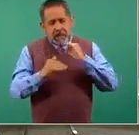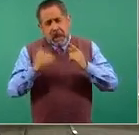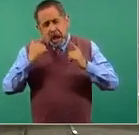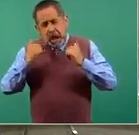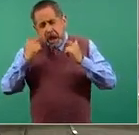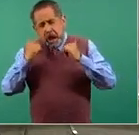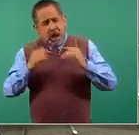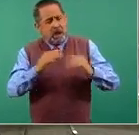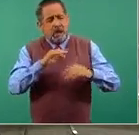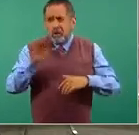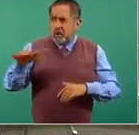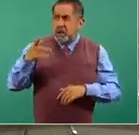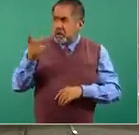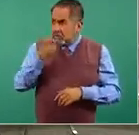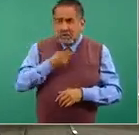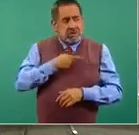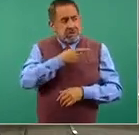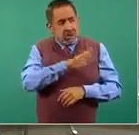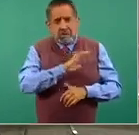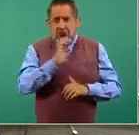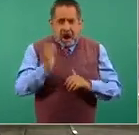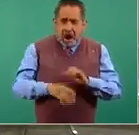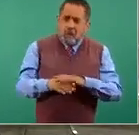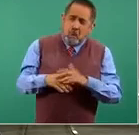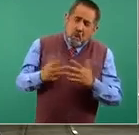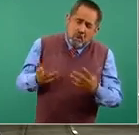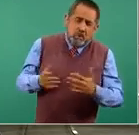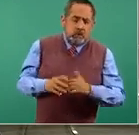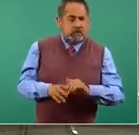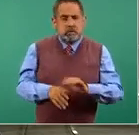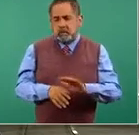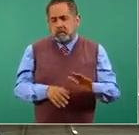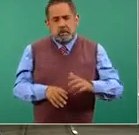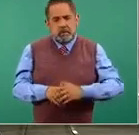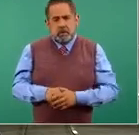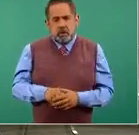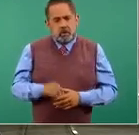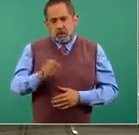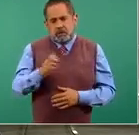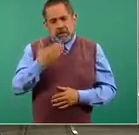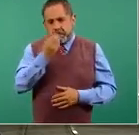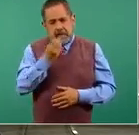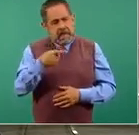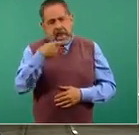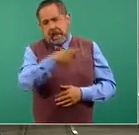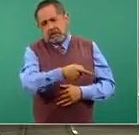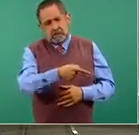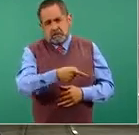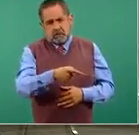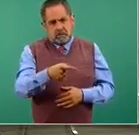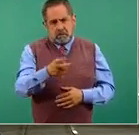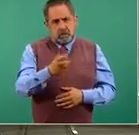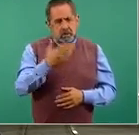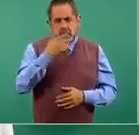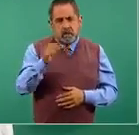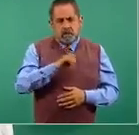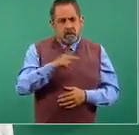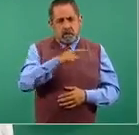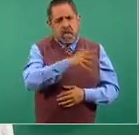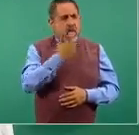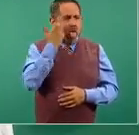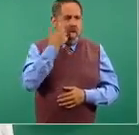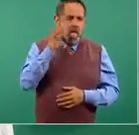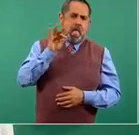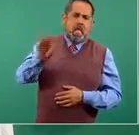me hicieron este comentario, y creo que no está padre escuchar a alguien añoso